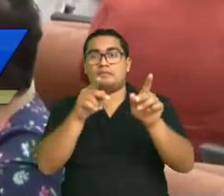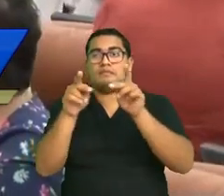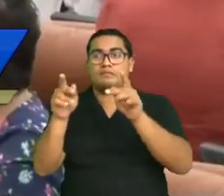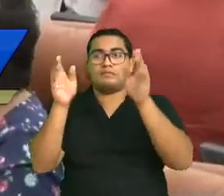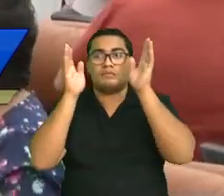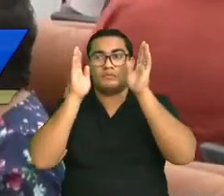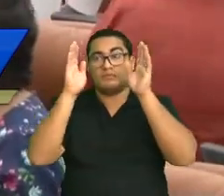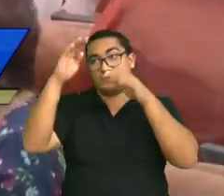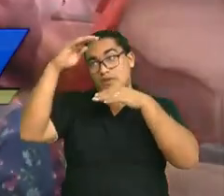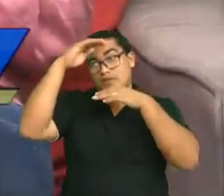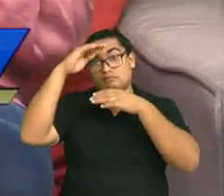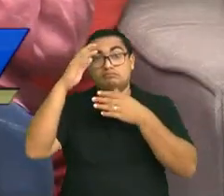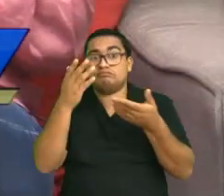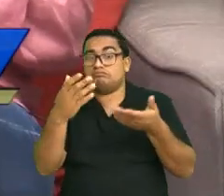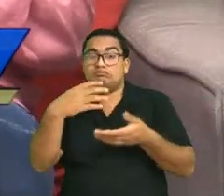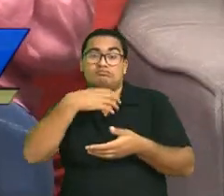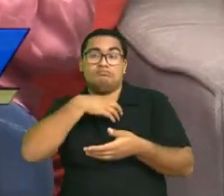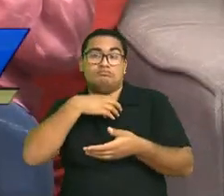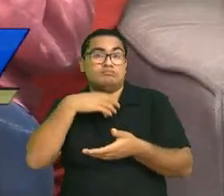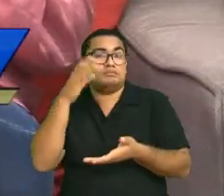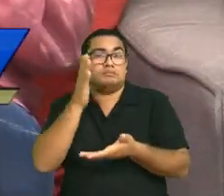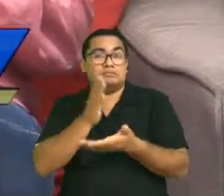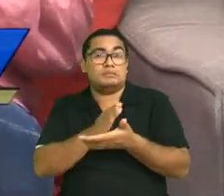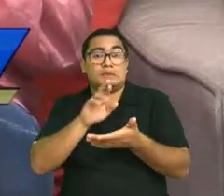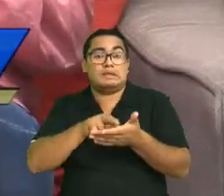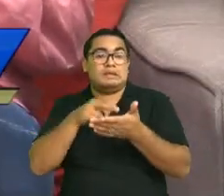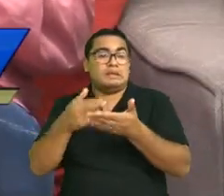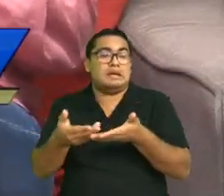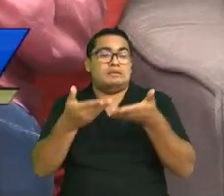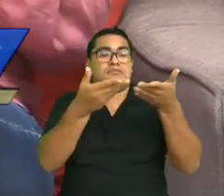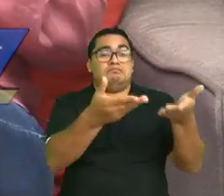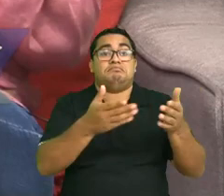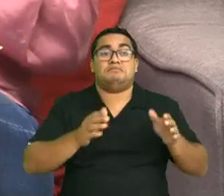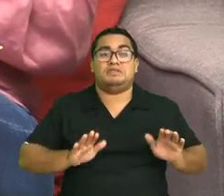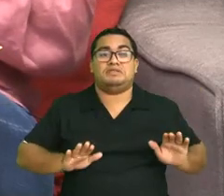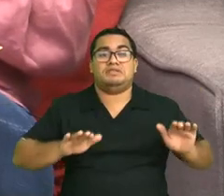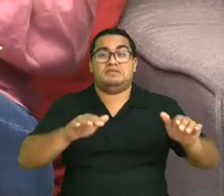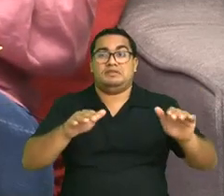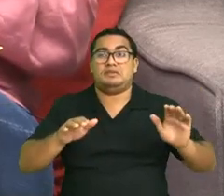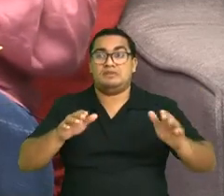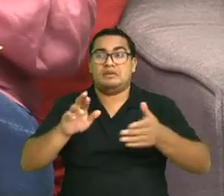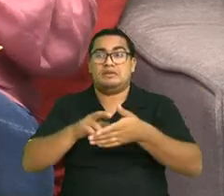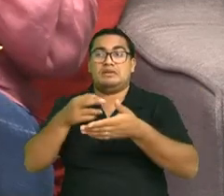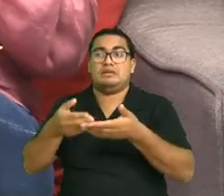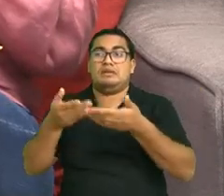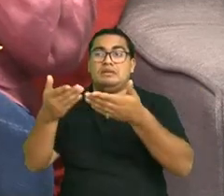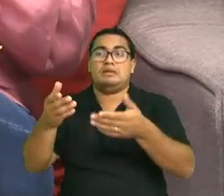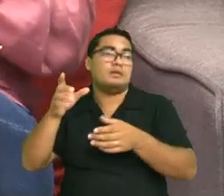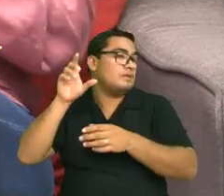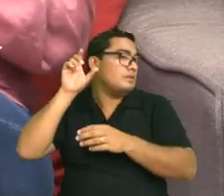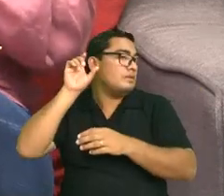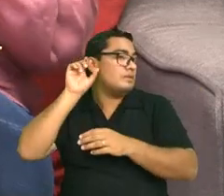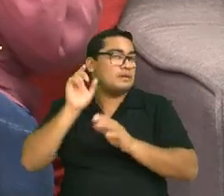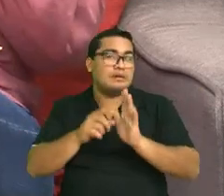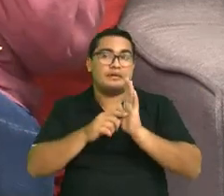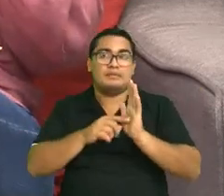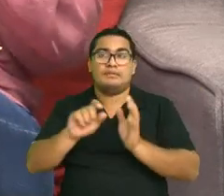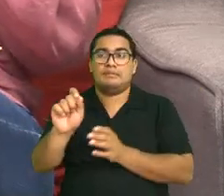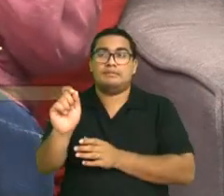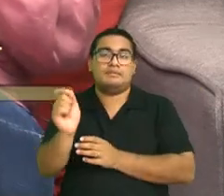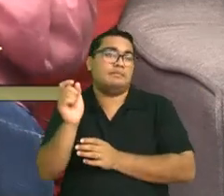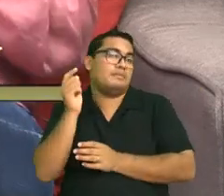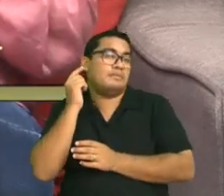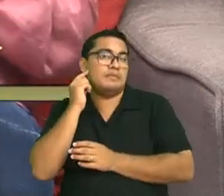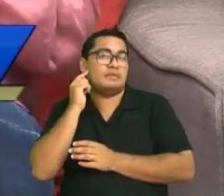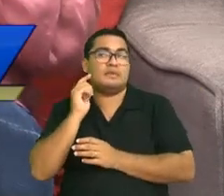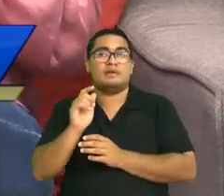tener voluntad, otros, ¿verdad? No. Otros no, sí, de apoyar. Yo recuerdo que salía en la radio ya, por ejemplo,